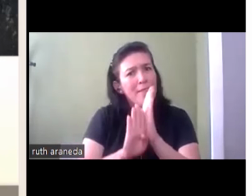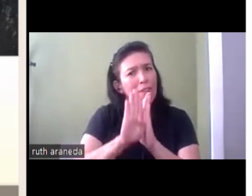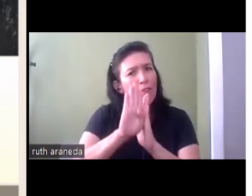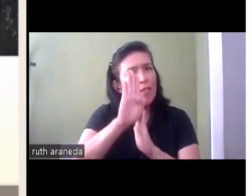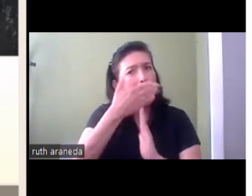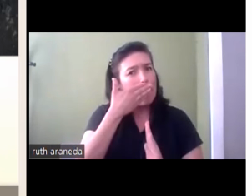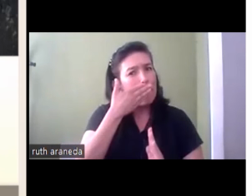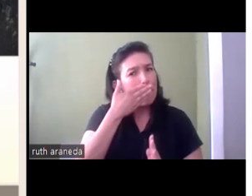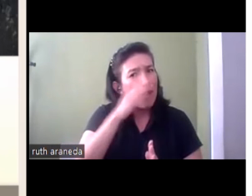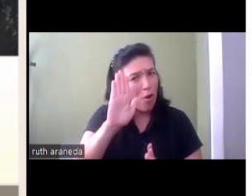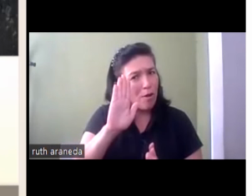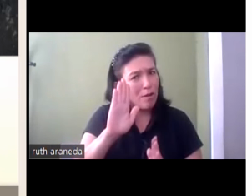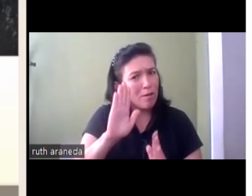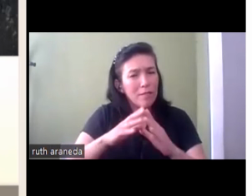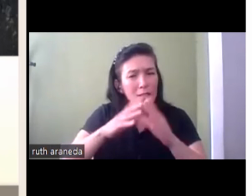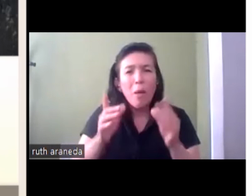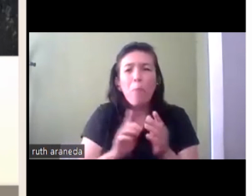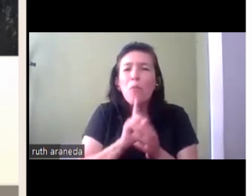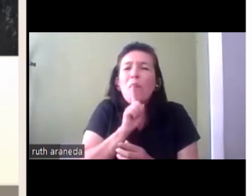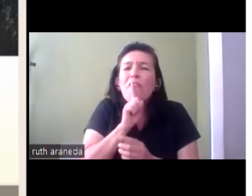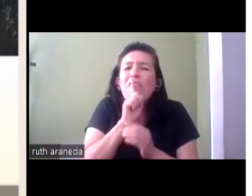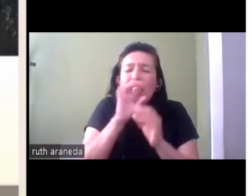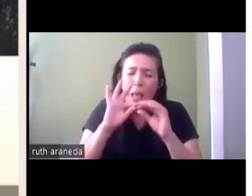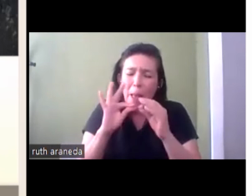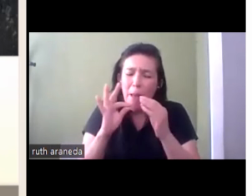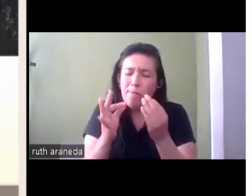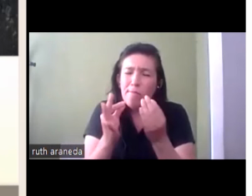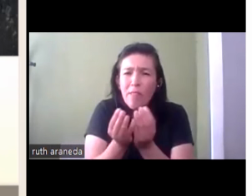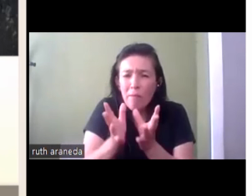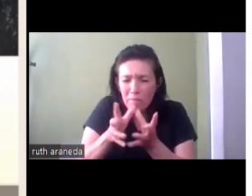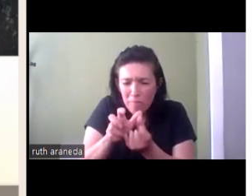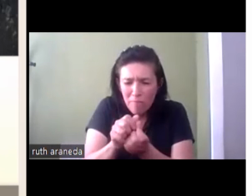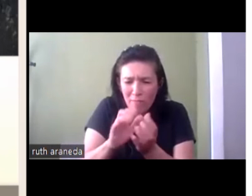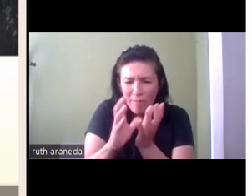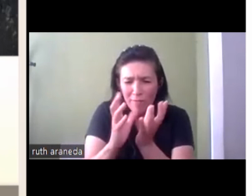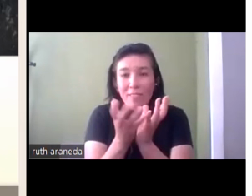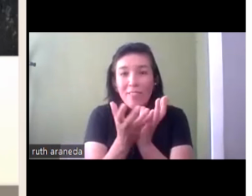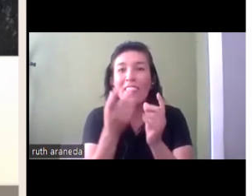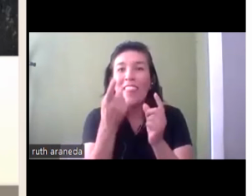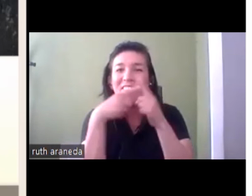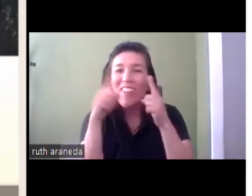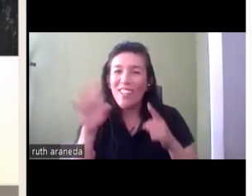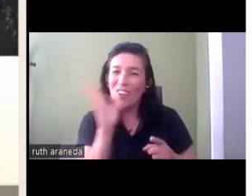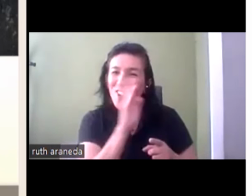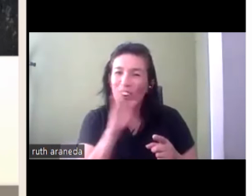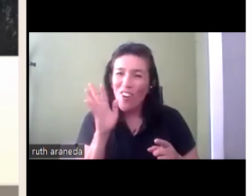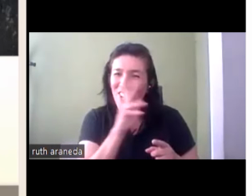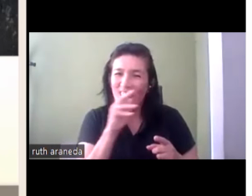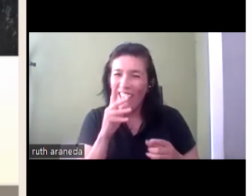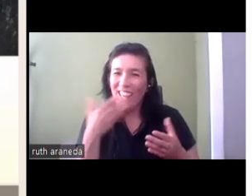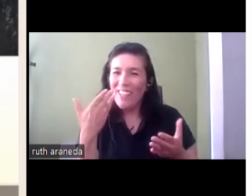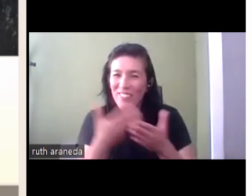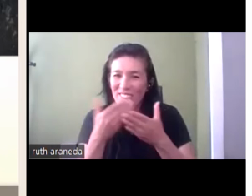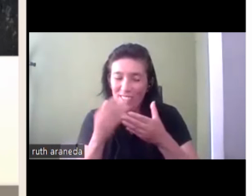producción. Las piezas tienen paredes más delgadas, la pasta es más homogénea y tiene mayor diversidad de colores. Confluyen ahora, hay una mixtura